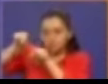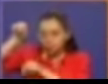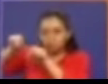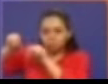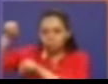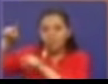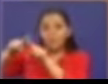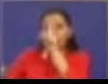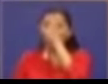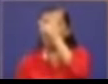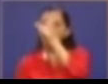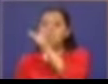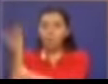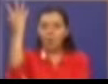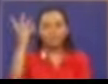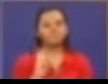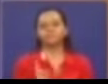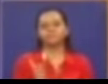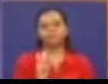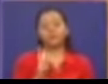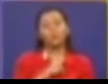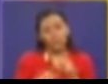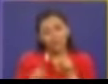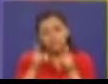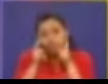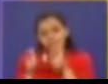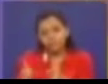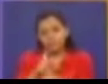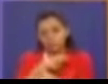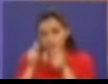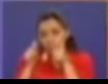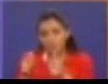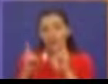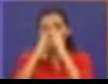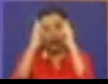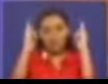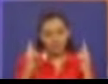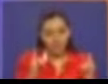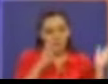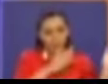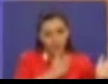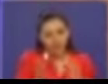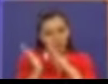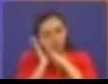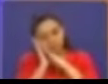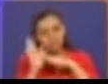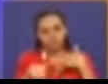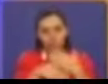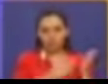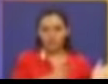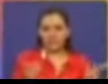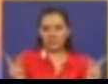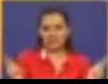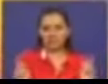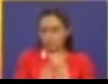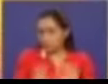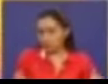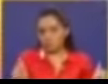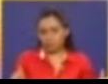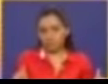una erupción inminente. Está siendo monitoreado, los albergues, planes de contingencia, ruta de evacuación, todo está listo.